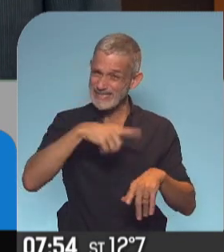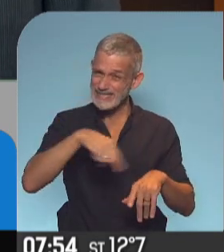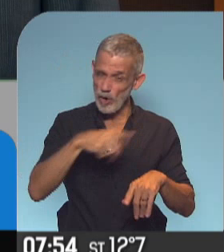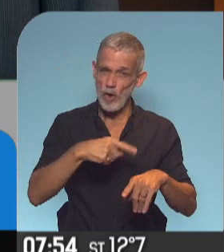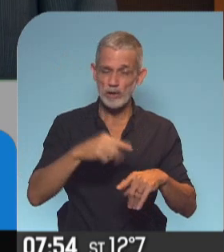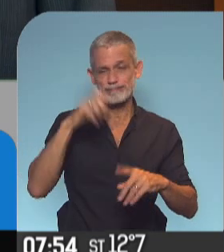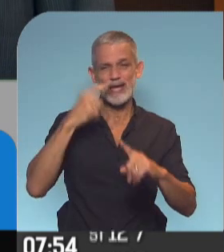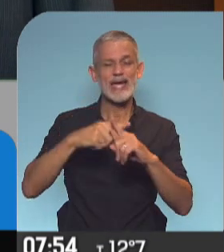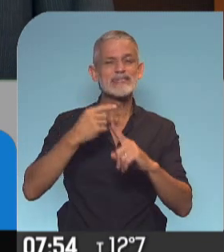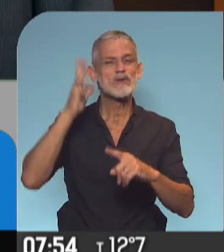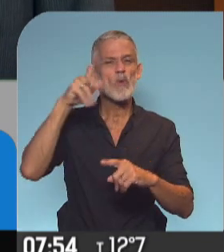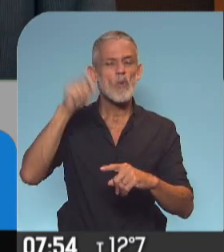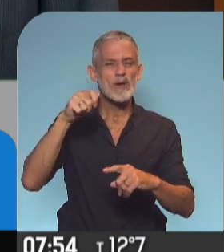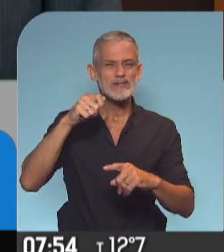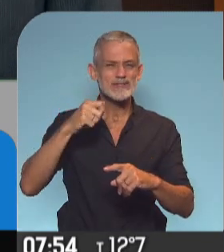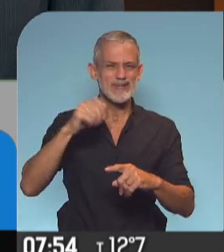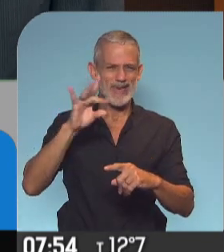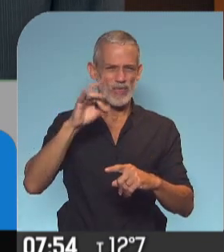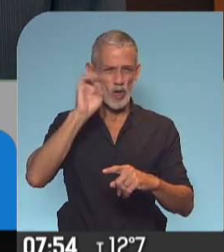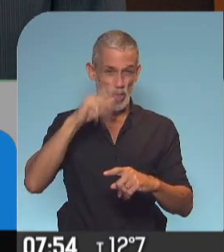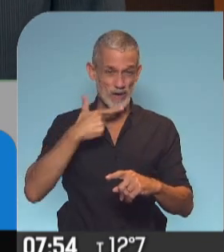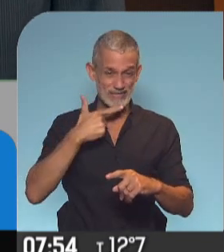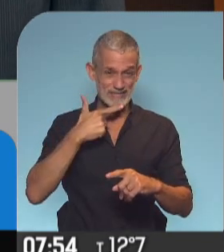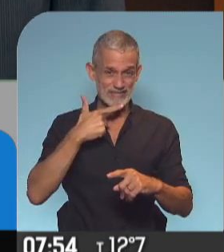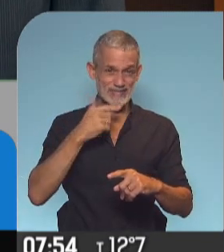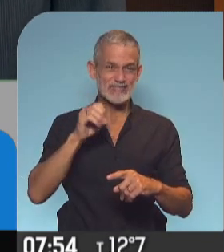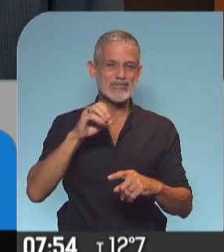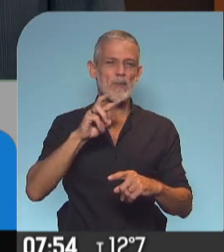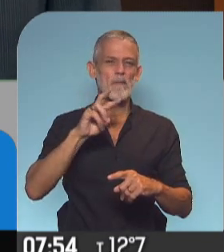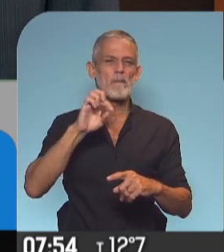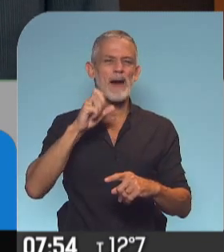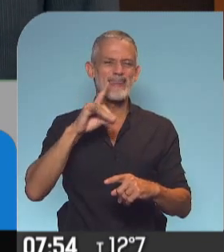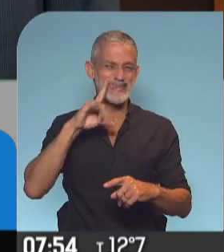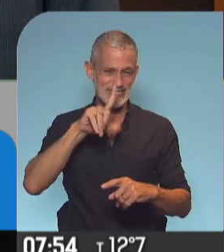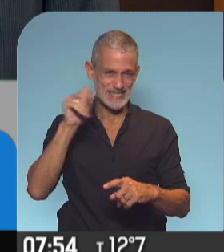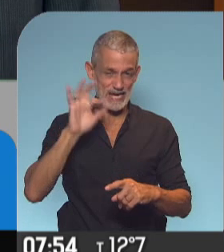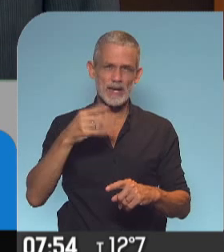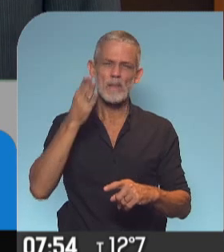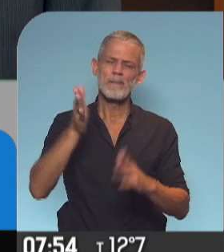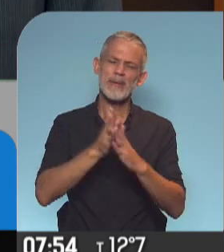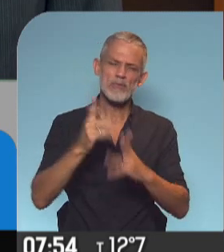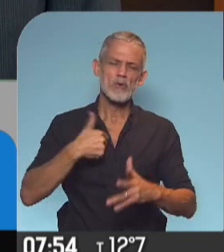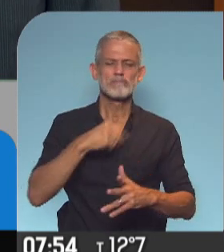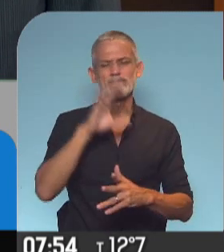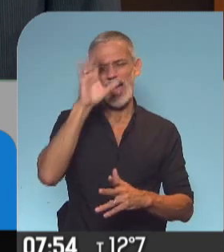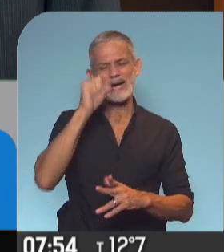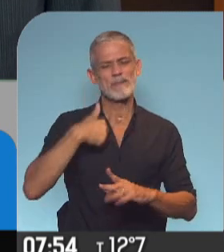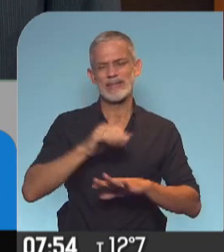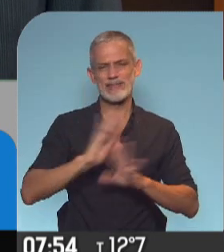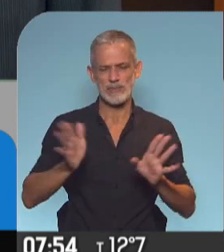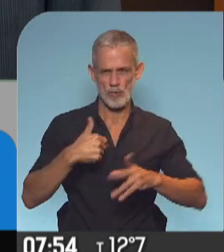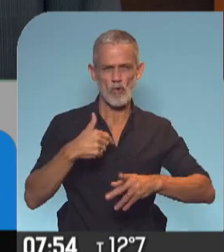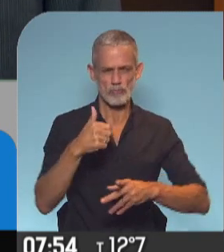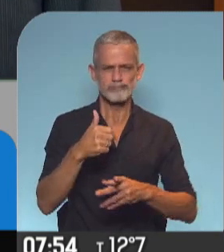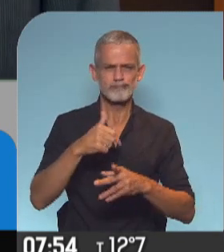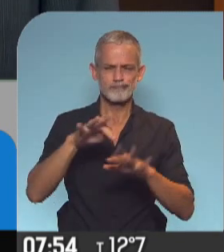federal dolores alejó ramos padilla y pidió ser arrepentido en rigor lo hizo ante fiscal juan pablo kuri y pidió sabe arrepentido